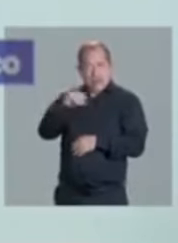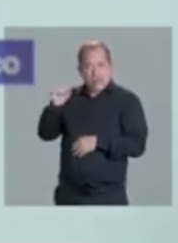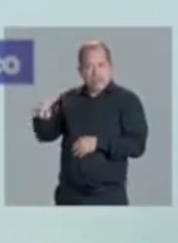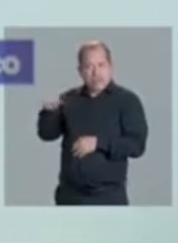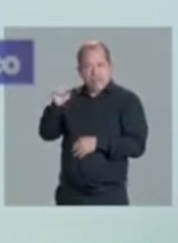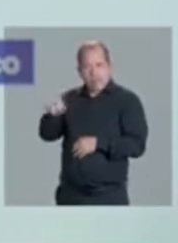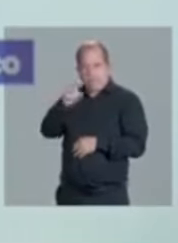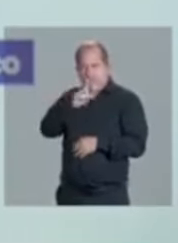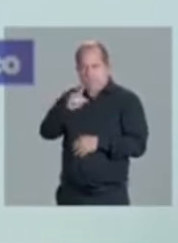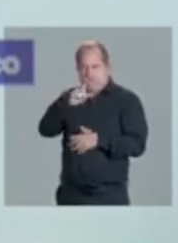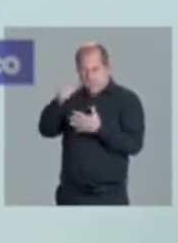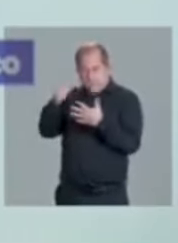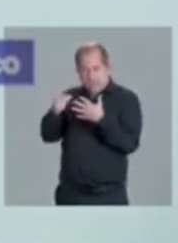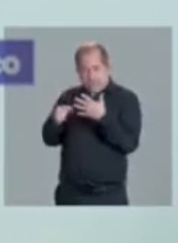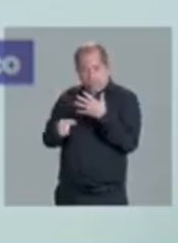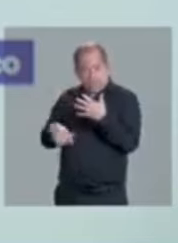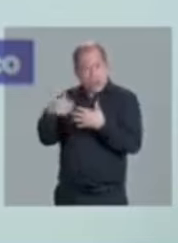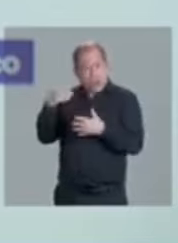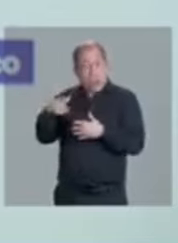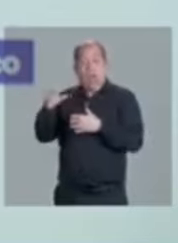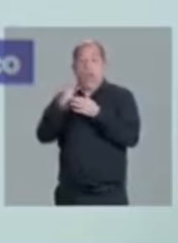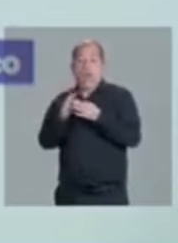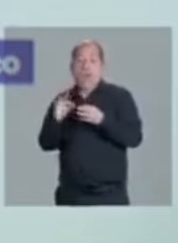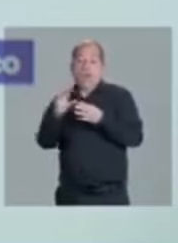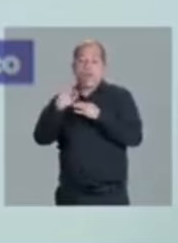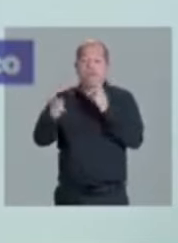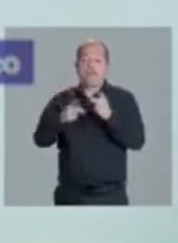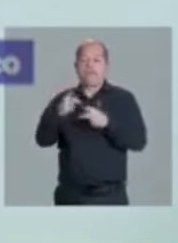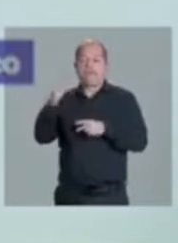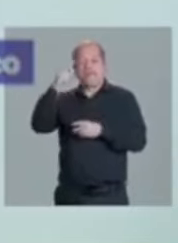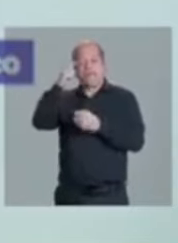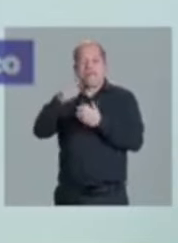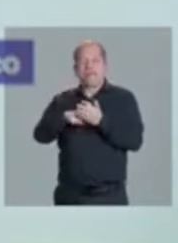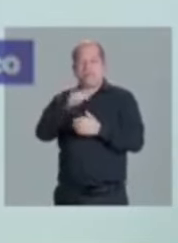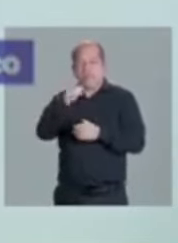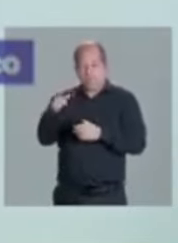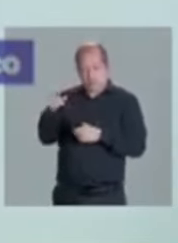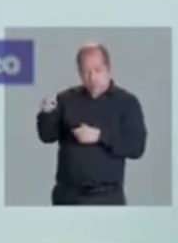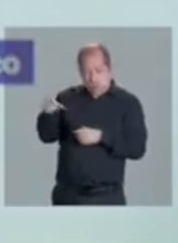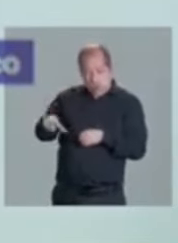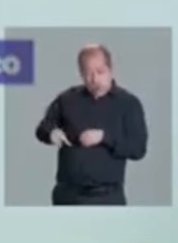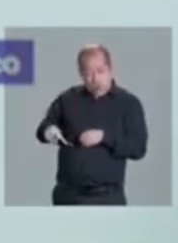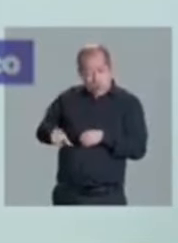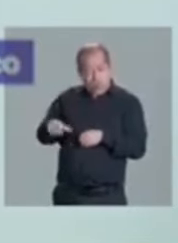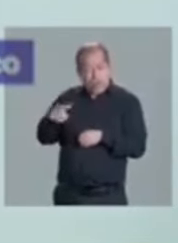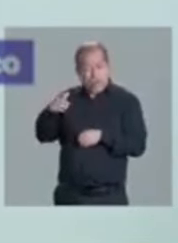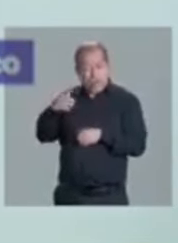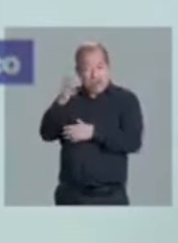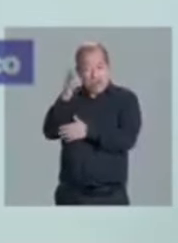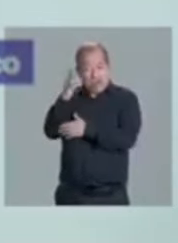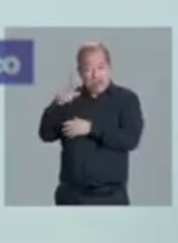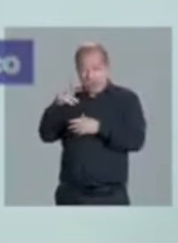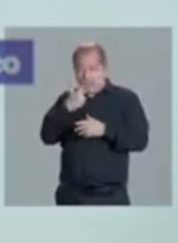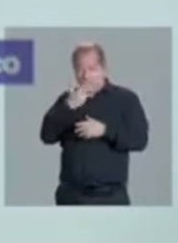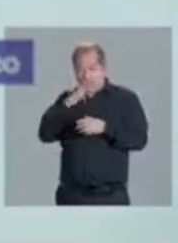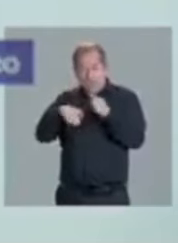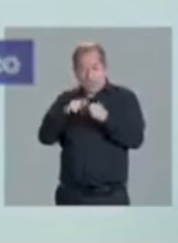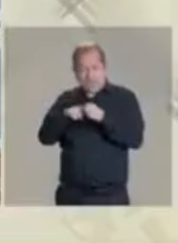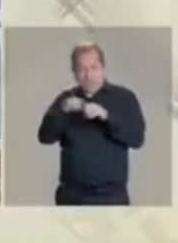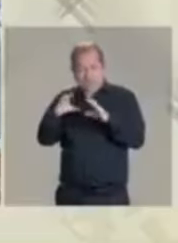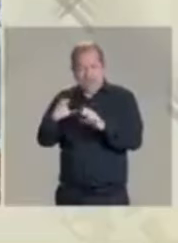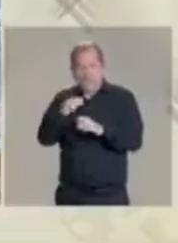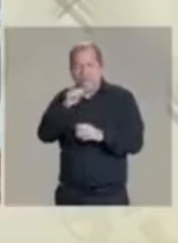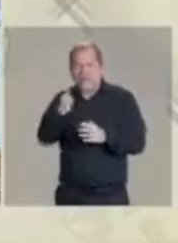cuentos de que este gobierno ha protegido el medio ambiente. No es posible que no dijo nada cuando desaparecieron a la